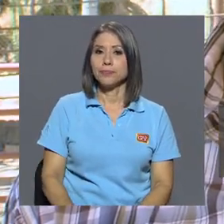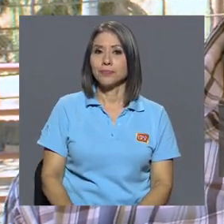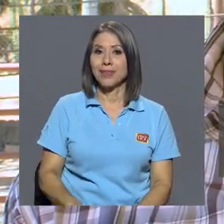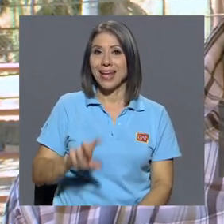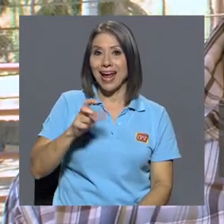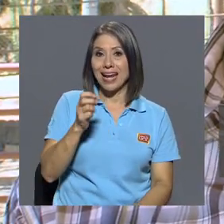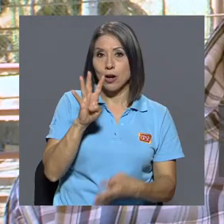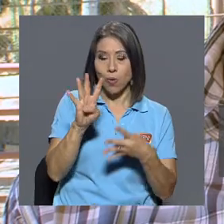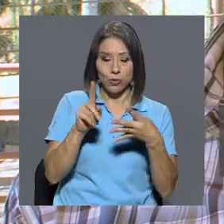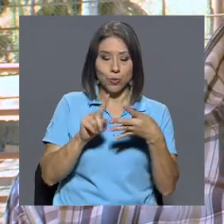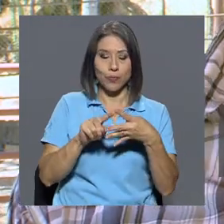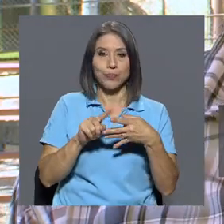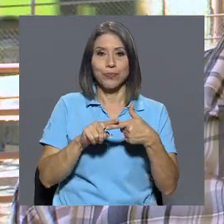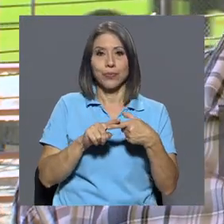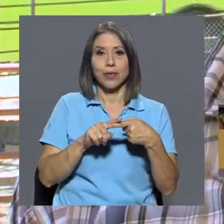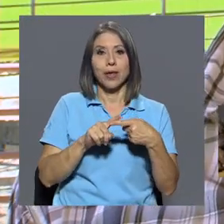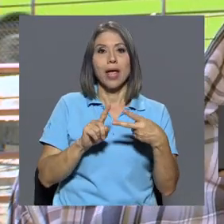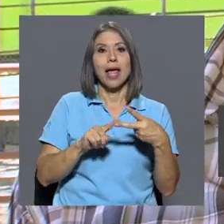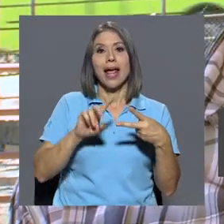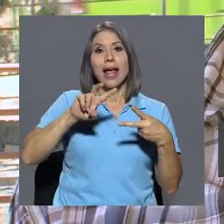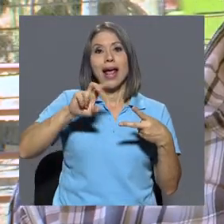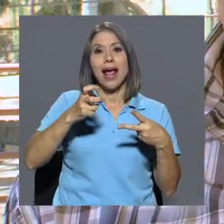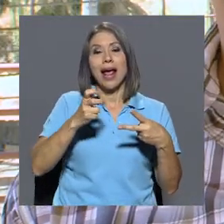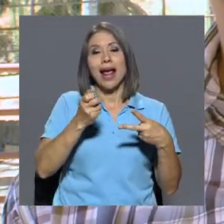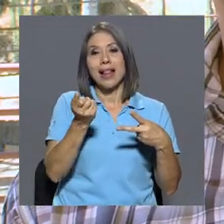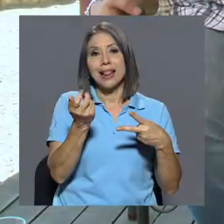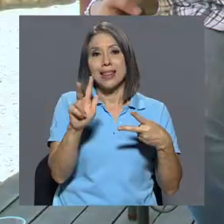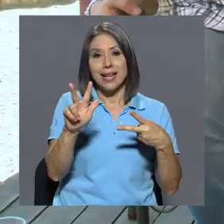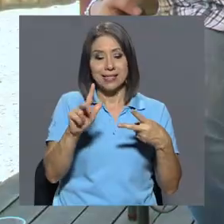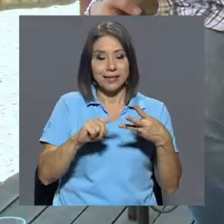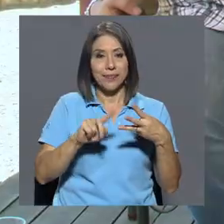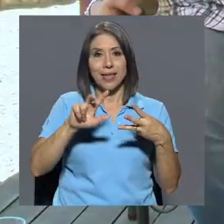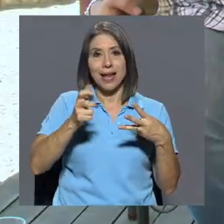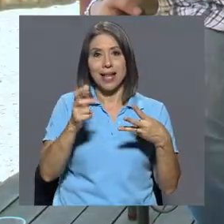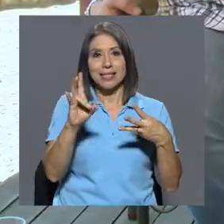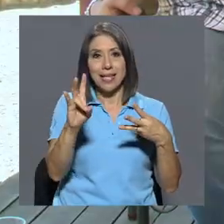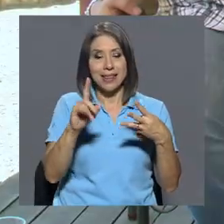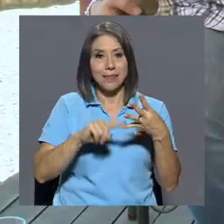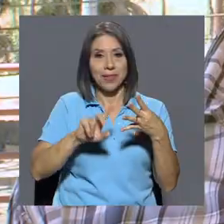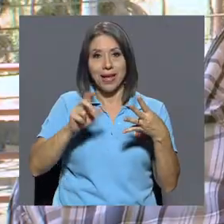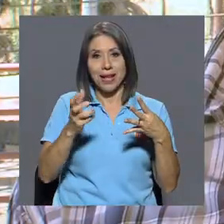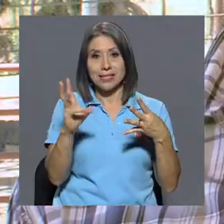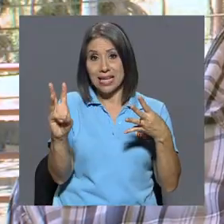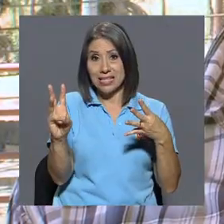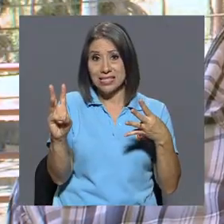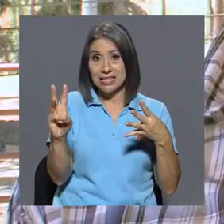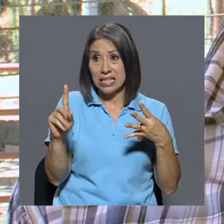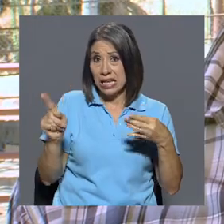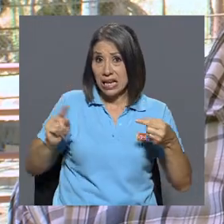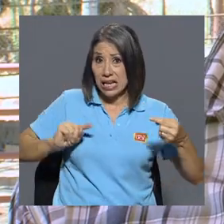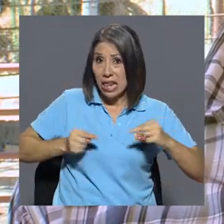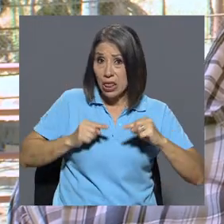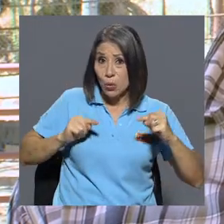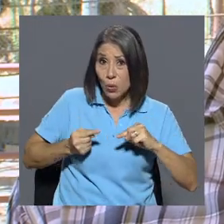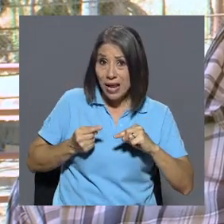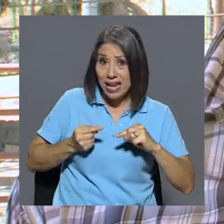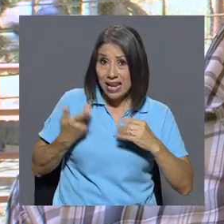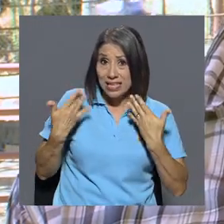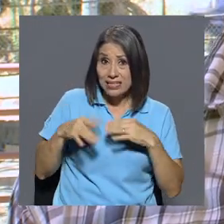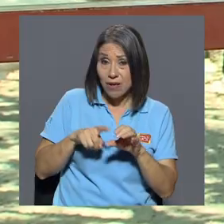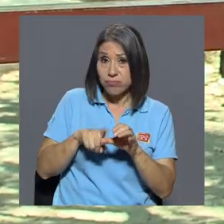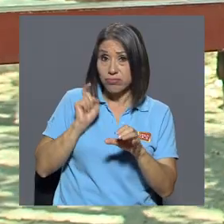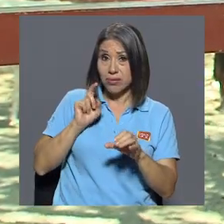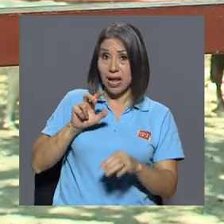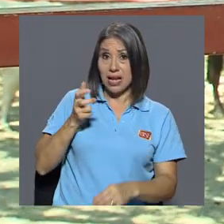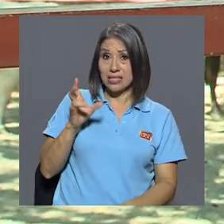Canal 4, Canal 13, Canal 7, Canal 6. ¿Le duele estar fuera de Canal 6, de Canal 7?